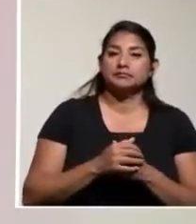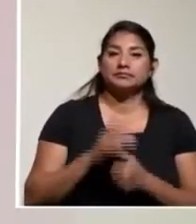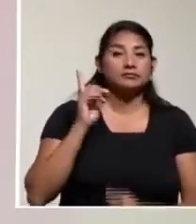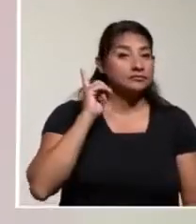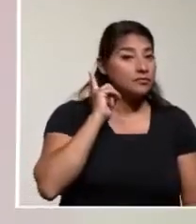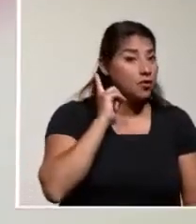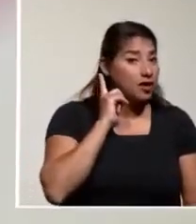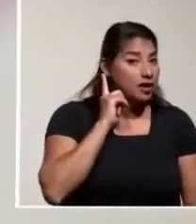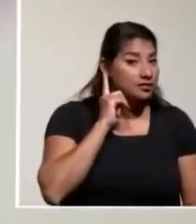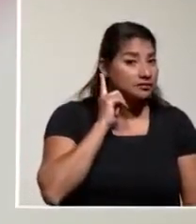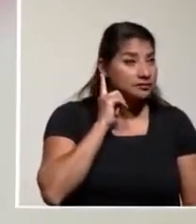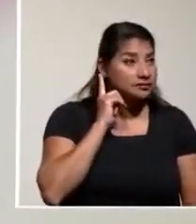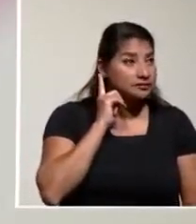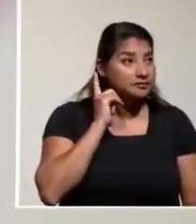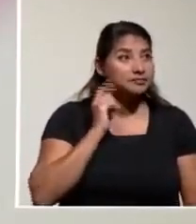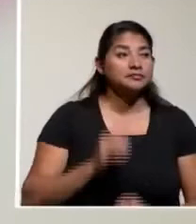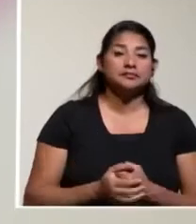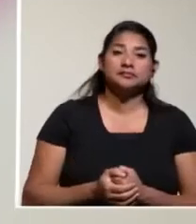Ears.